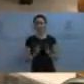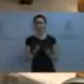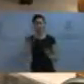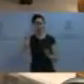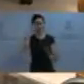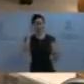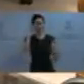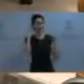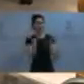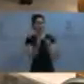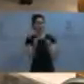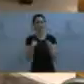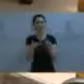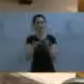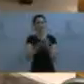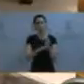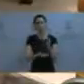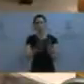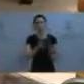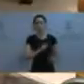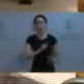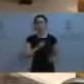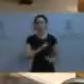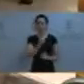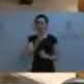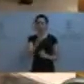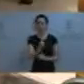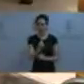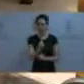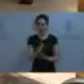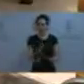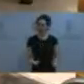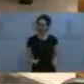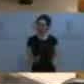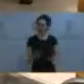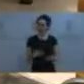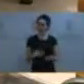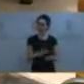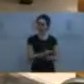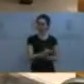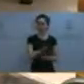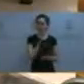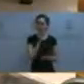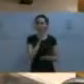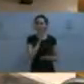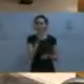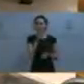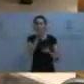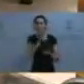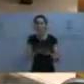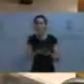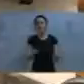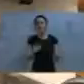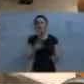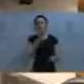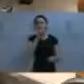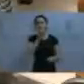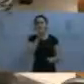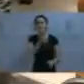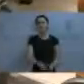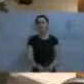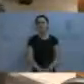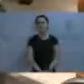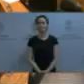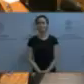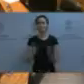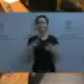coherentes con las directrices establecidas a nivel estatal y que contarán con la financiación que les relataba al principio. Gracias,